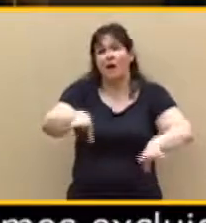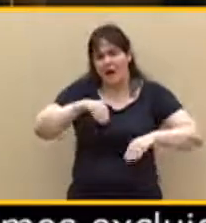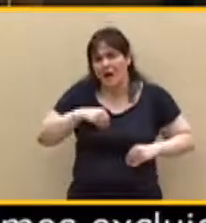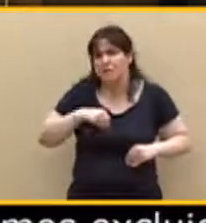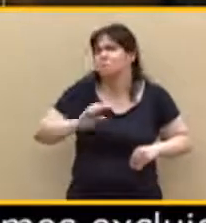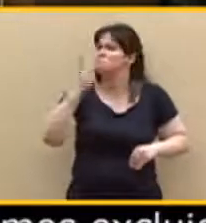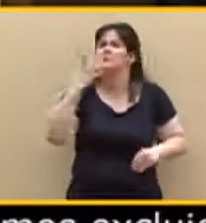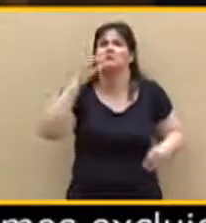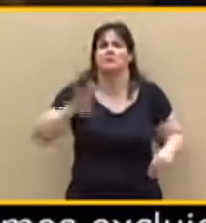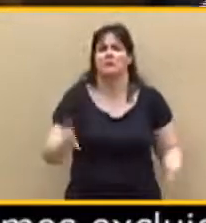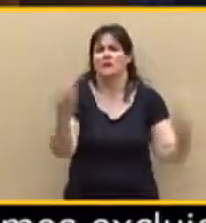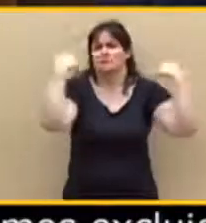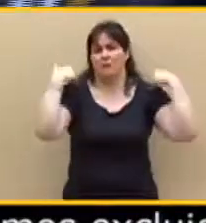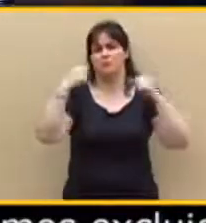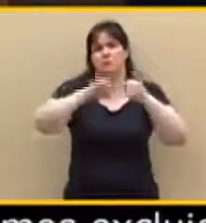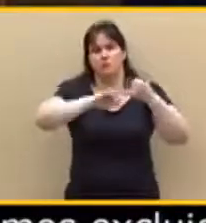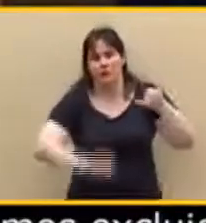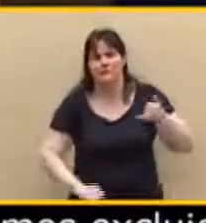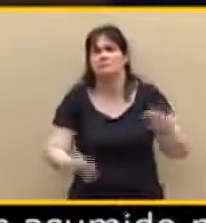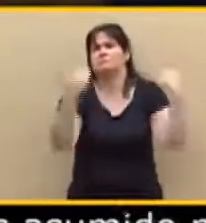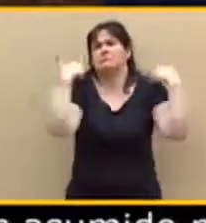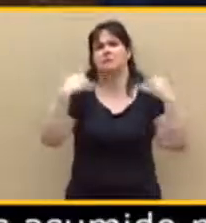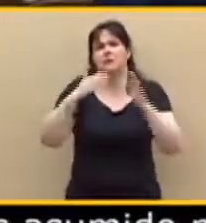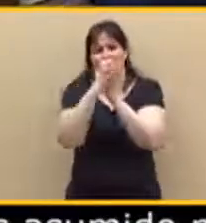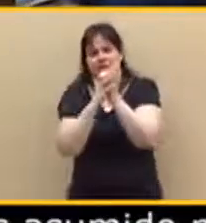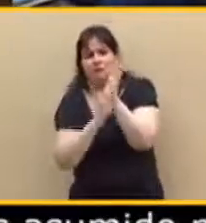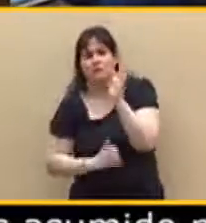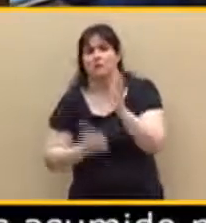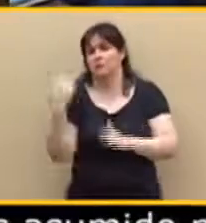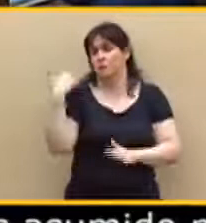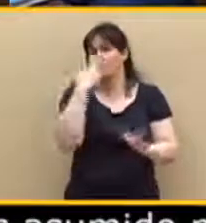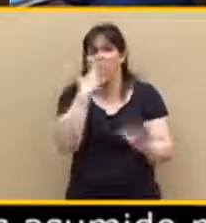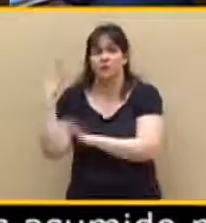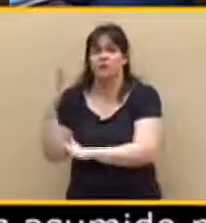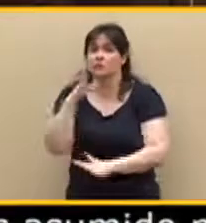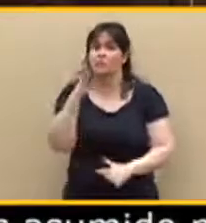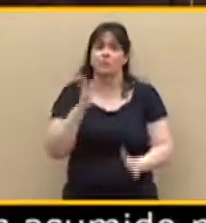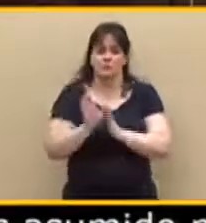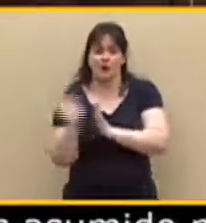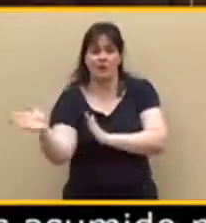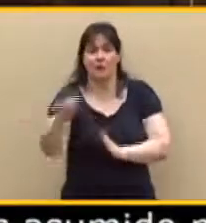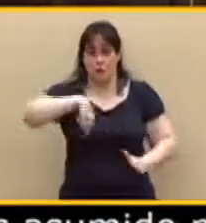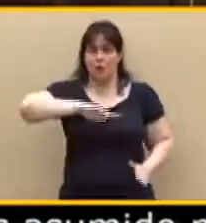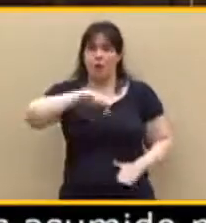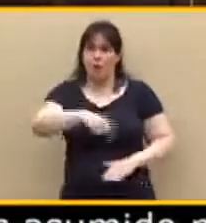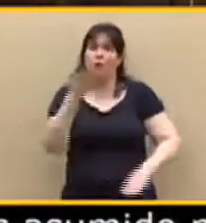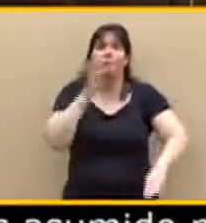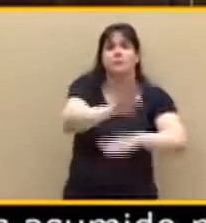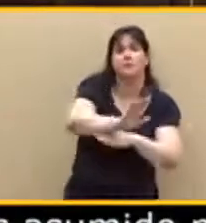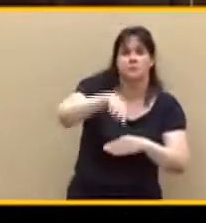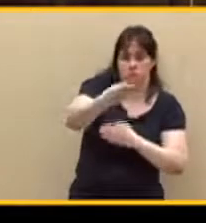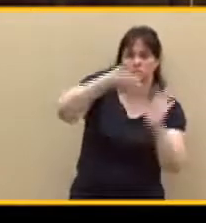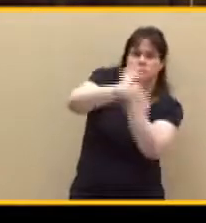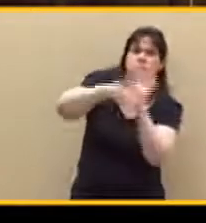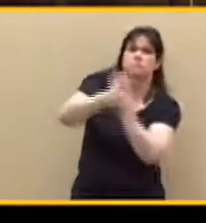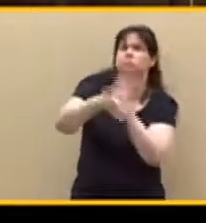de la crisis y el peso de los recortes en la última década. Por eso la alternativa que nosotros hoy les traemos y que les vamos a exponer después será feminista